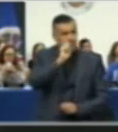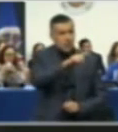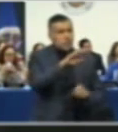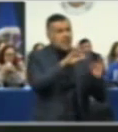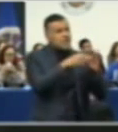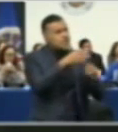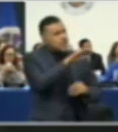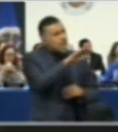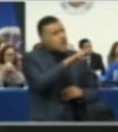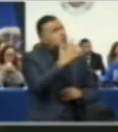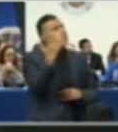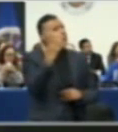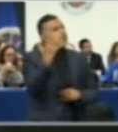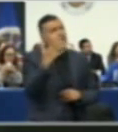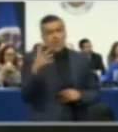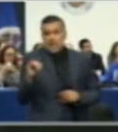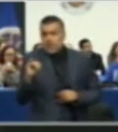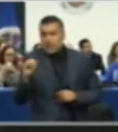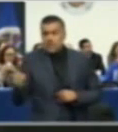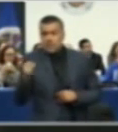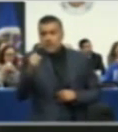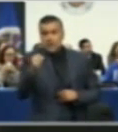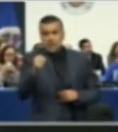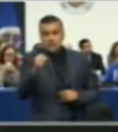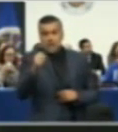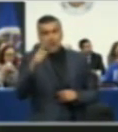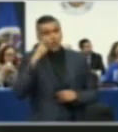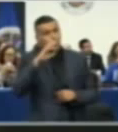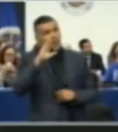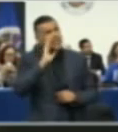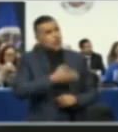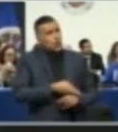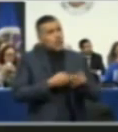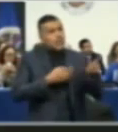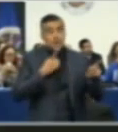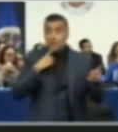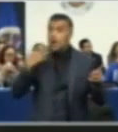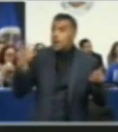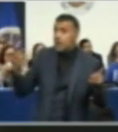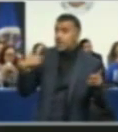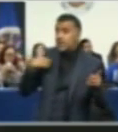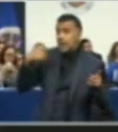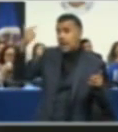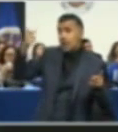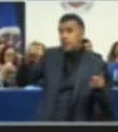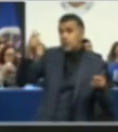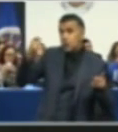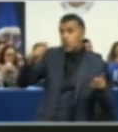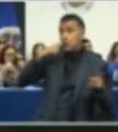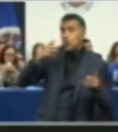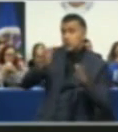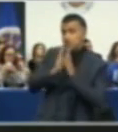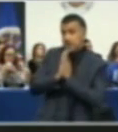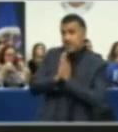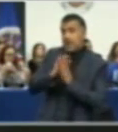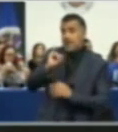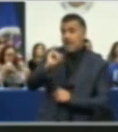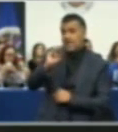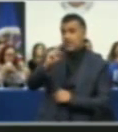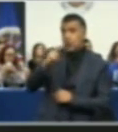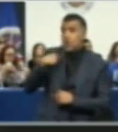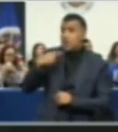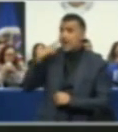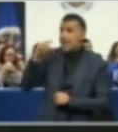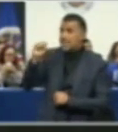familias por qué interdictas a tu hijo, y nos dicen porque para tener la pensión nos piden la interdicción. Para acceder al